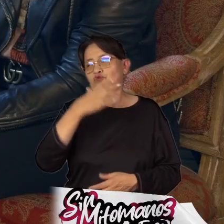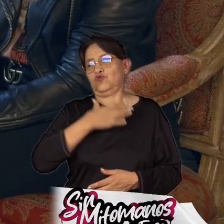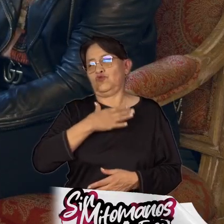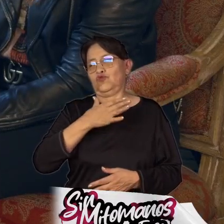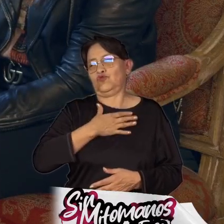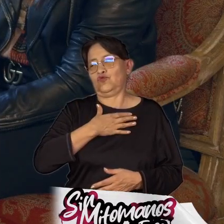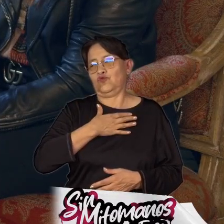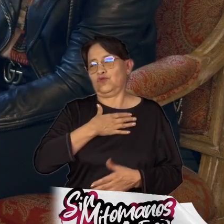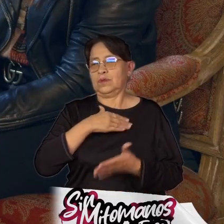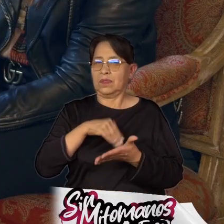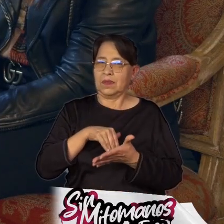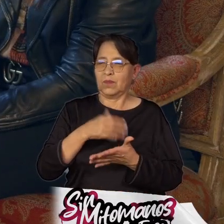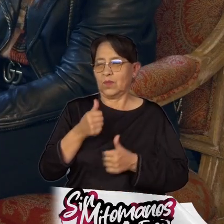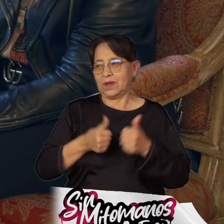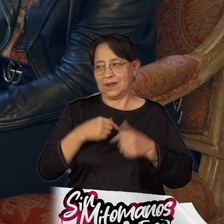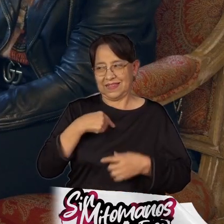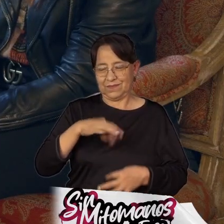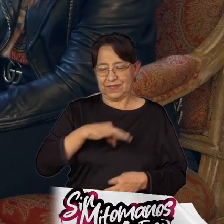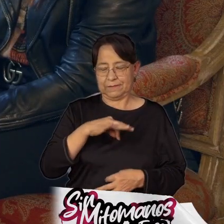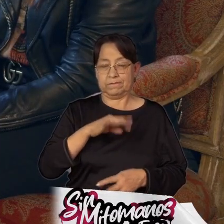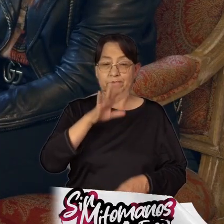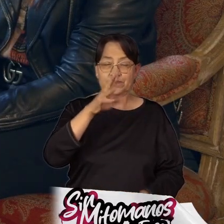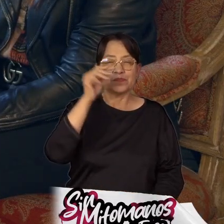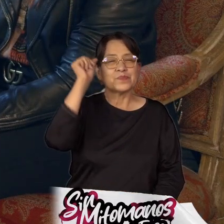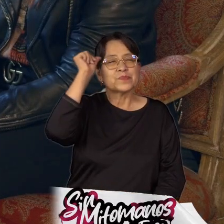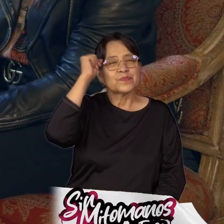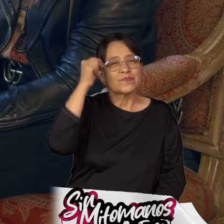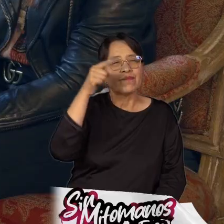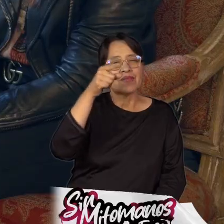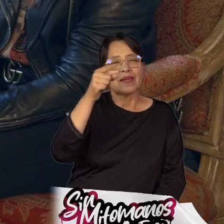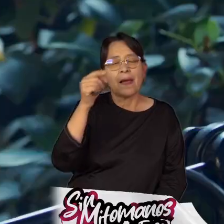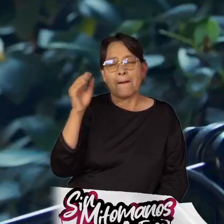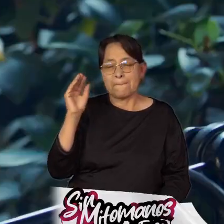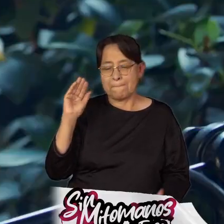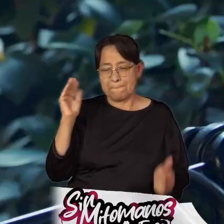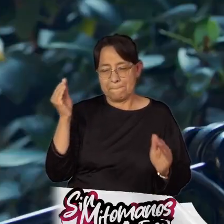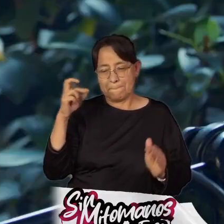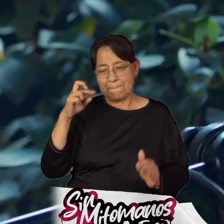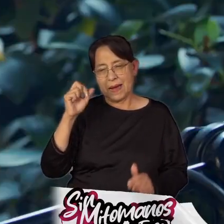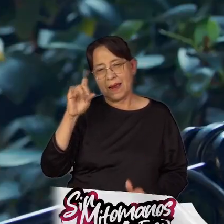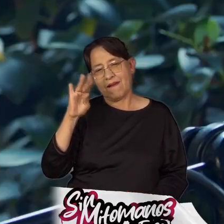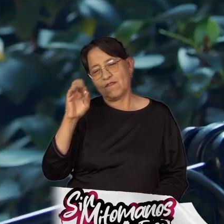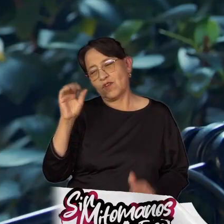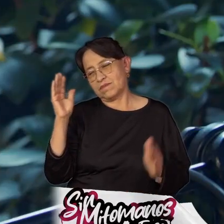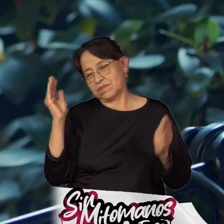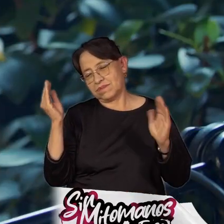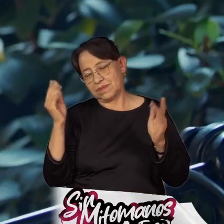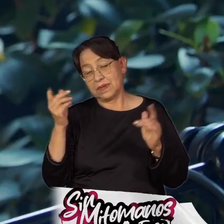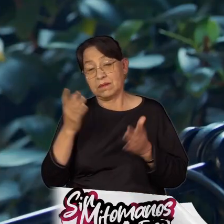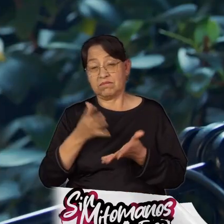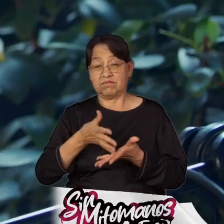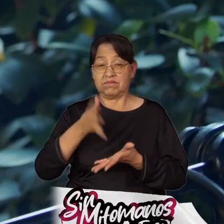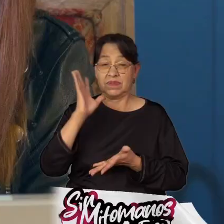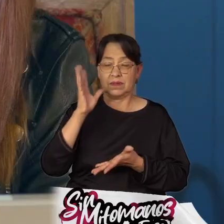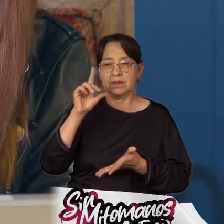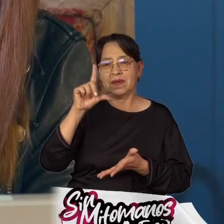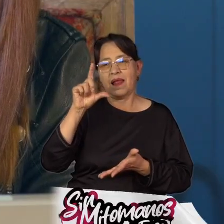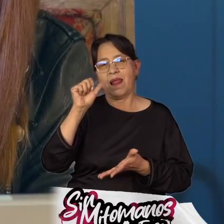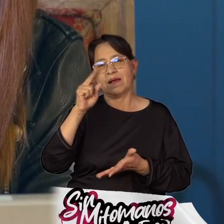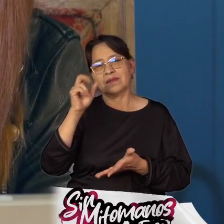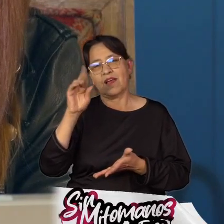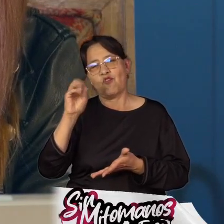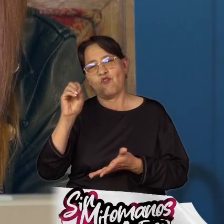En su historia como la del rico, que no le daba migajas a Lázaro. ¿Se acuerdan la parábola El rico y Lázaro? La enseñanza